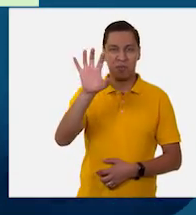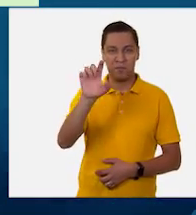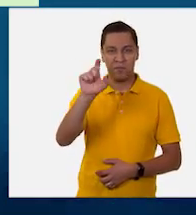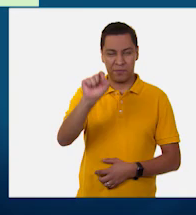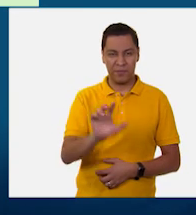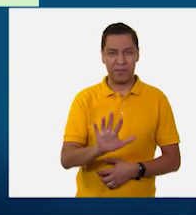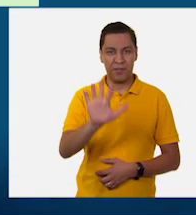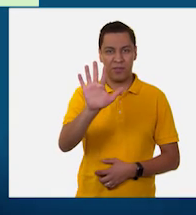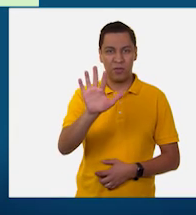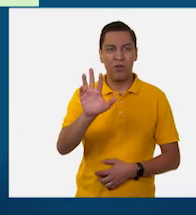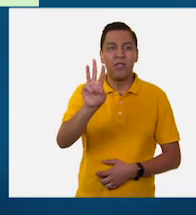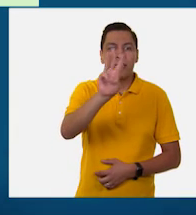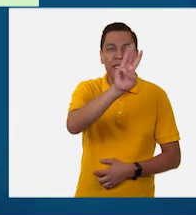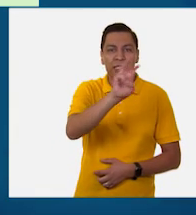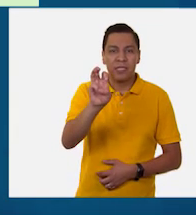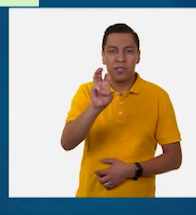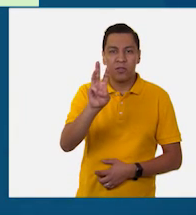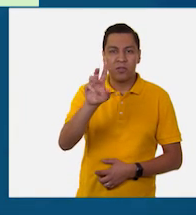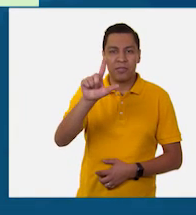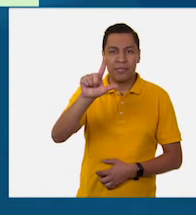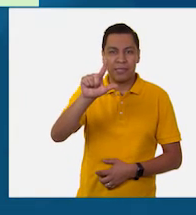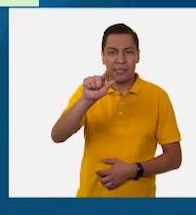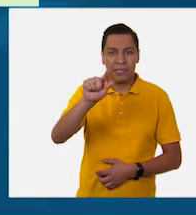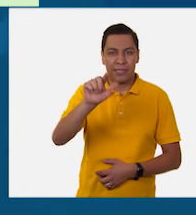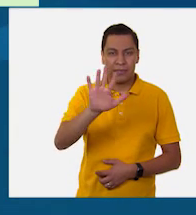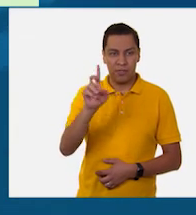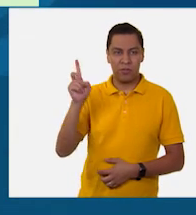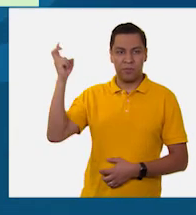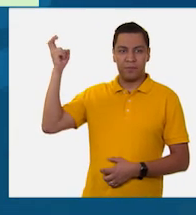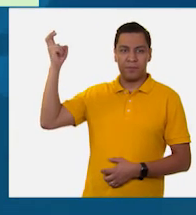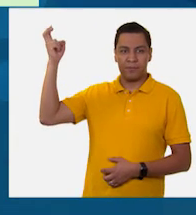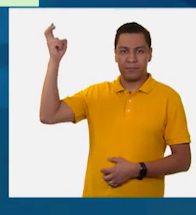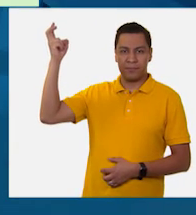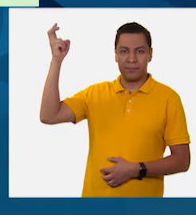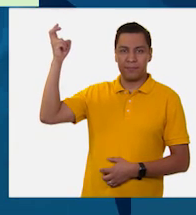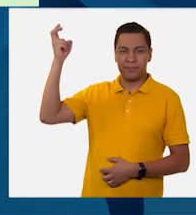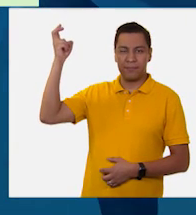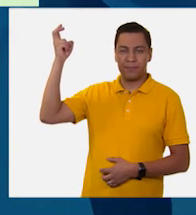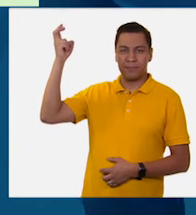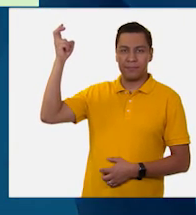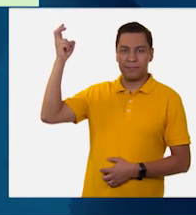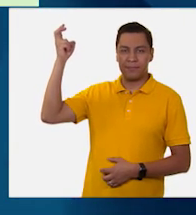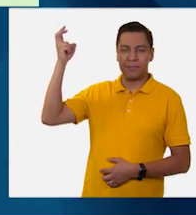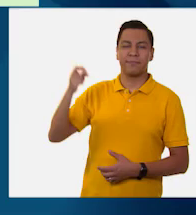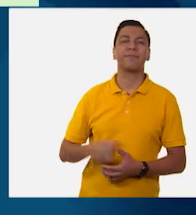375 pesos. Por lo tanto, Lorena va a pagar solo 375